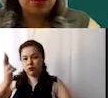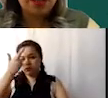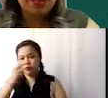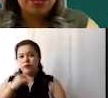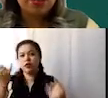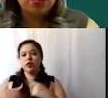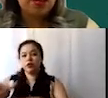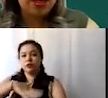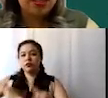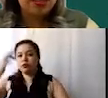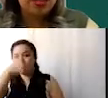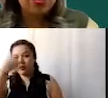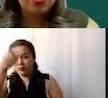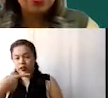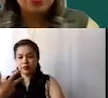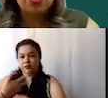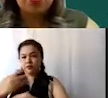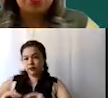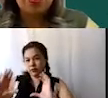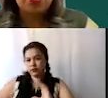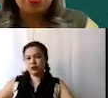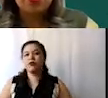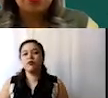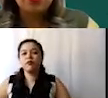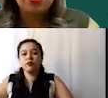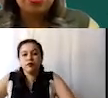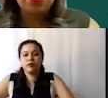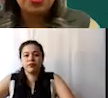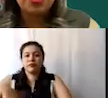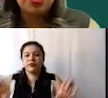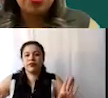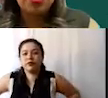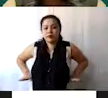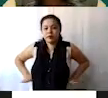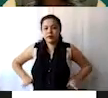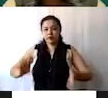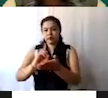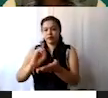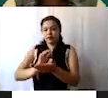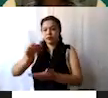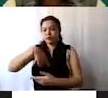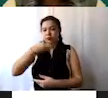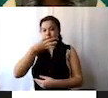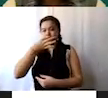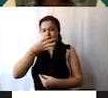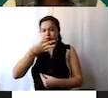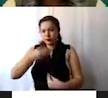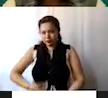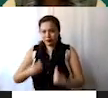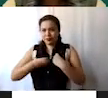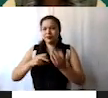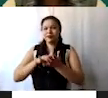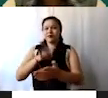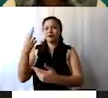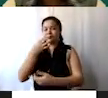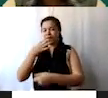considerar solamente al encender sus cámaras. En caso de que vivan alguna condición de discapacidad, indíquenos si requieren algún tipo de apoyo.